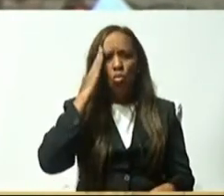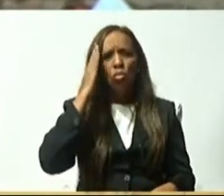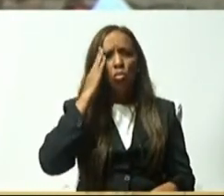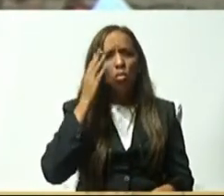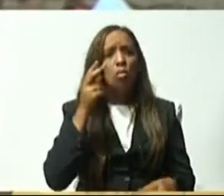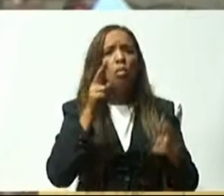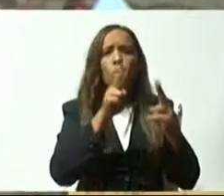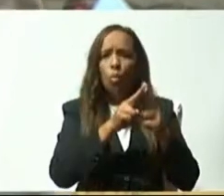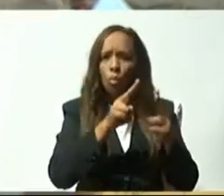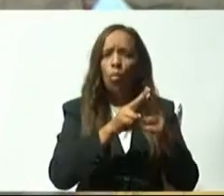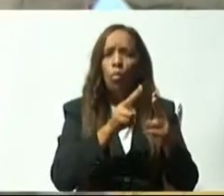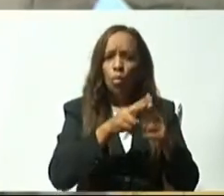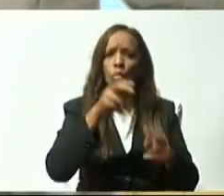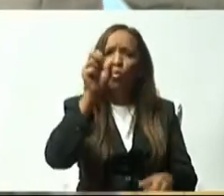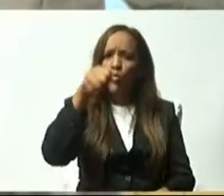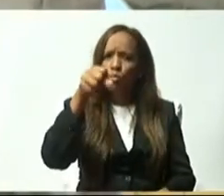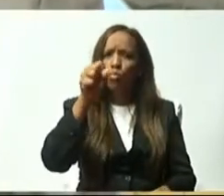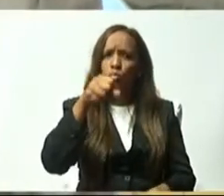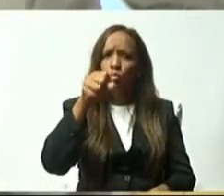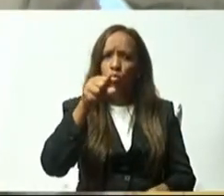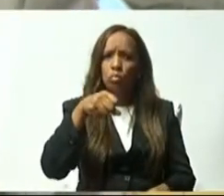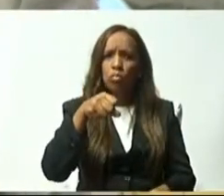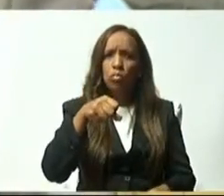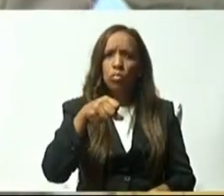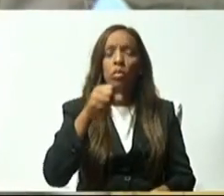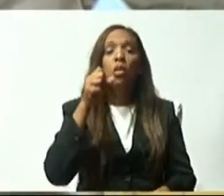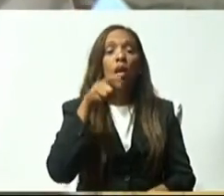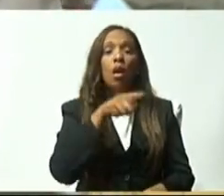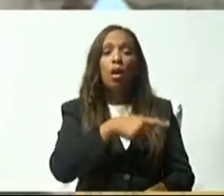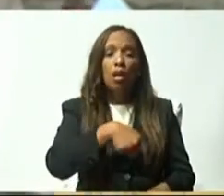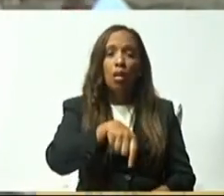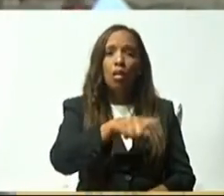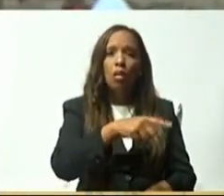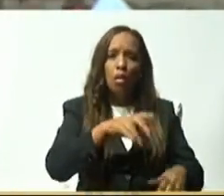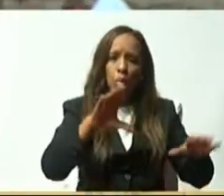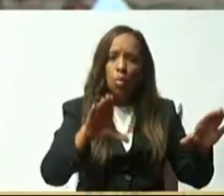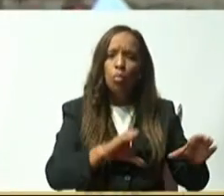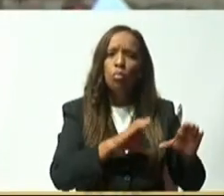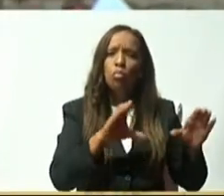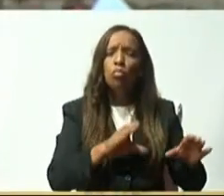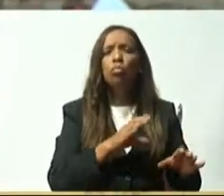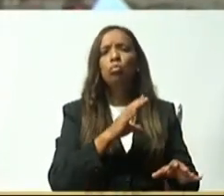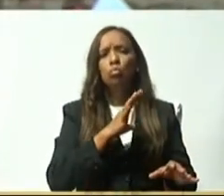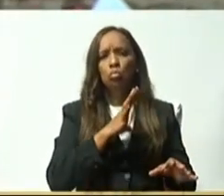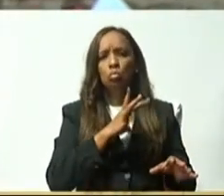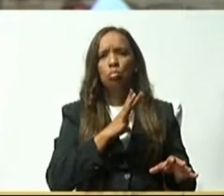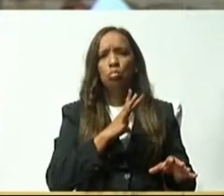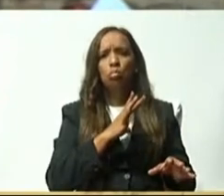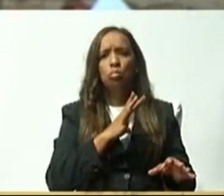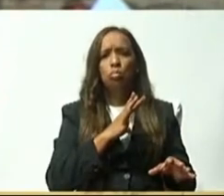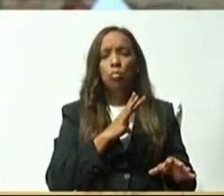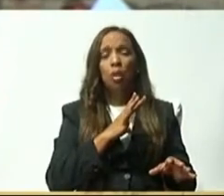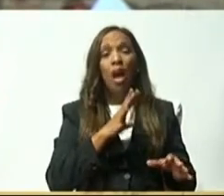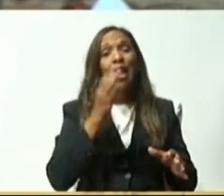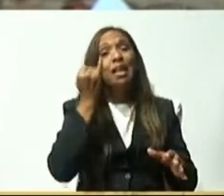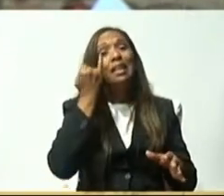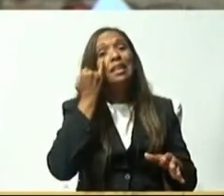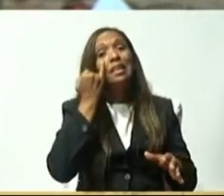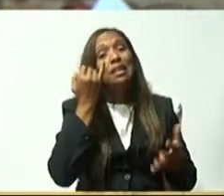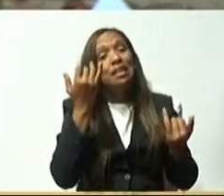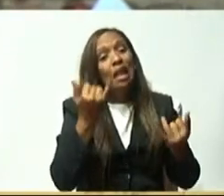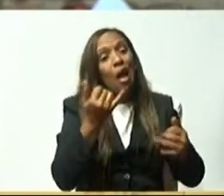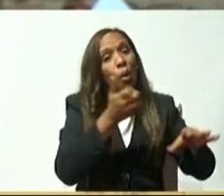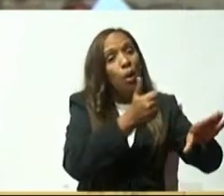En cuanto a lo que nos compete, mi posición frente a la investigación que está llevando a cabo el Ministerio Público,